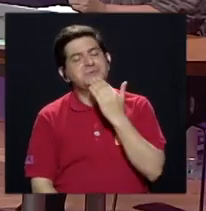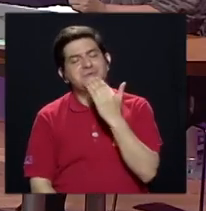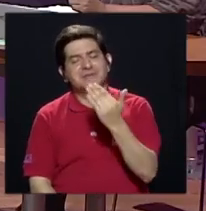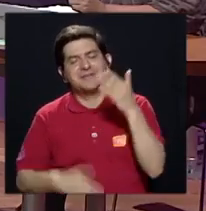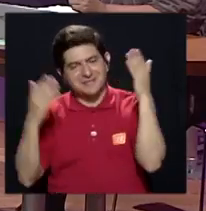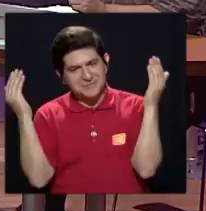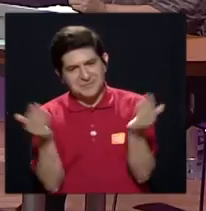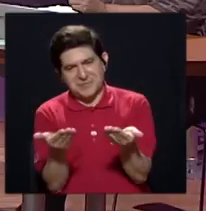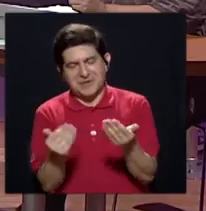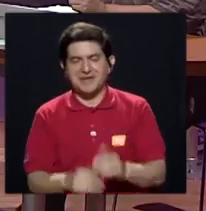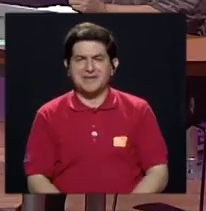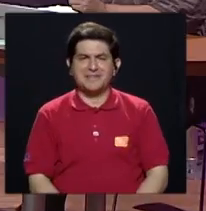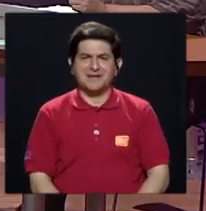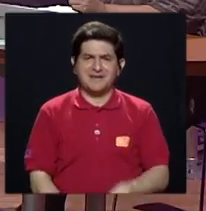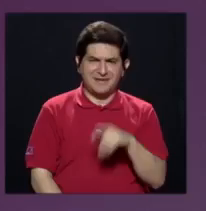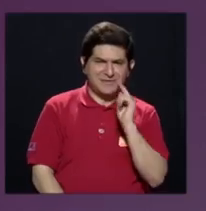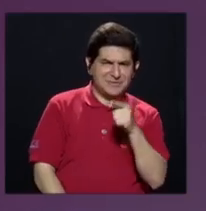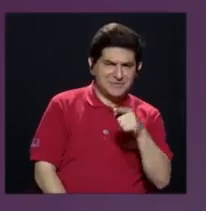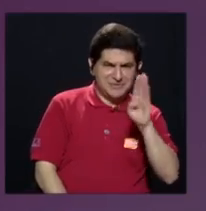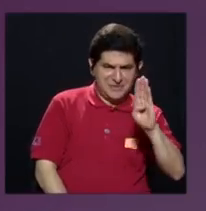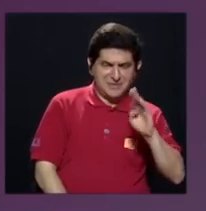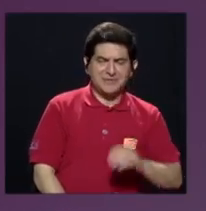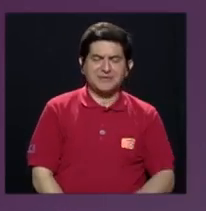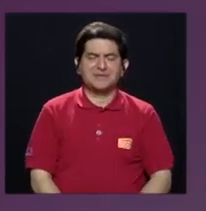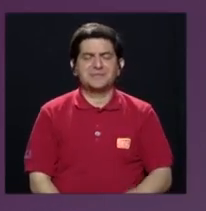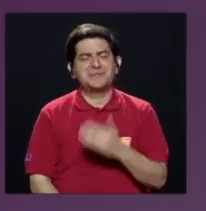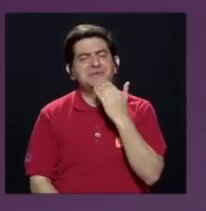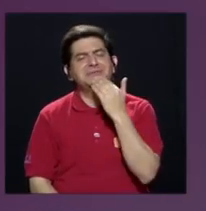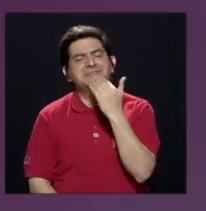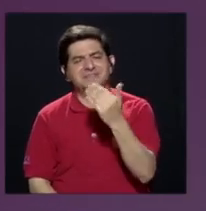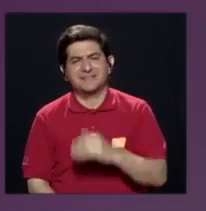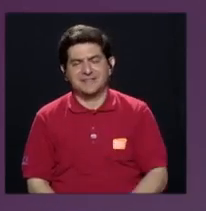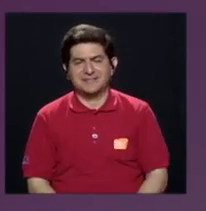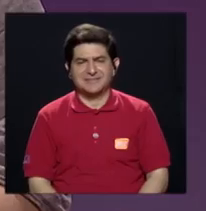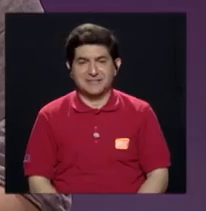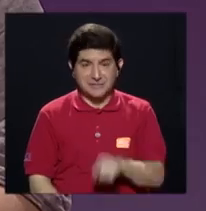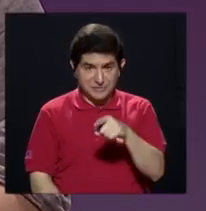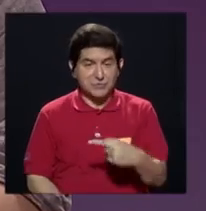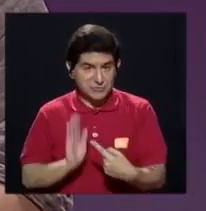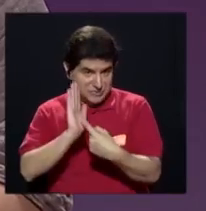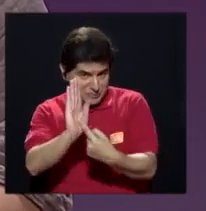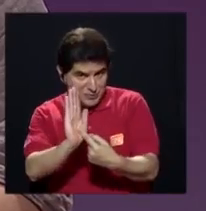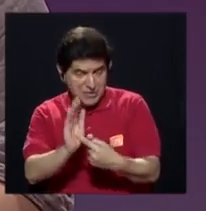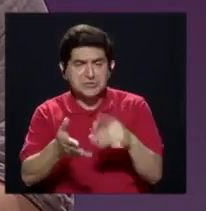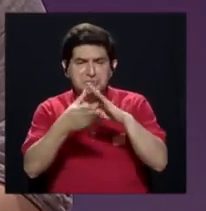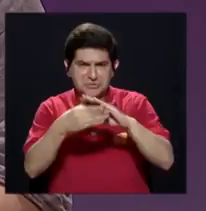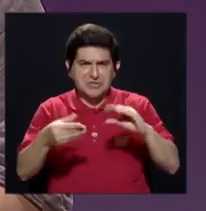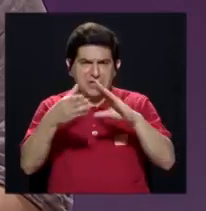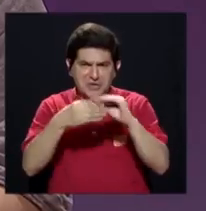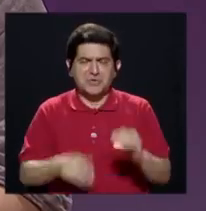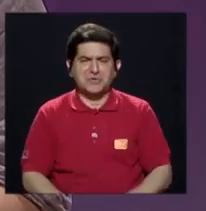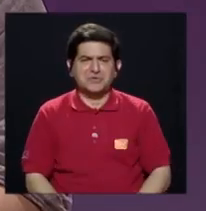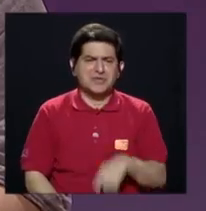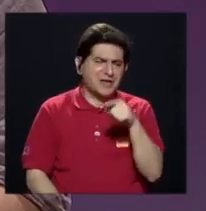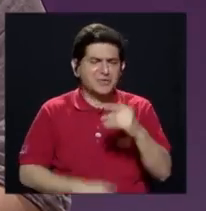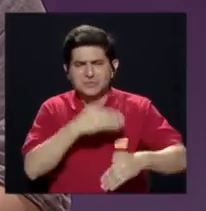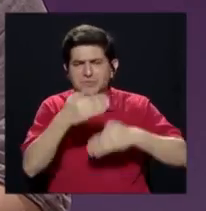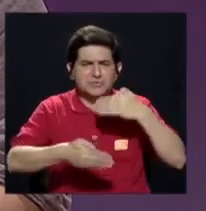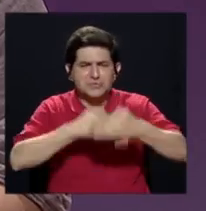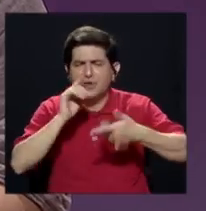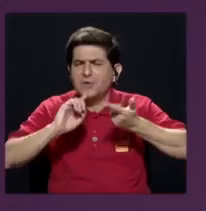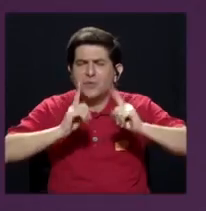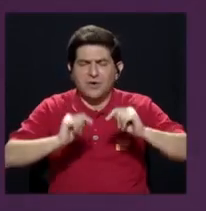bienvenida Lorena y bernarda muchas gracias si quisiera usted presentarse contar un poco de qué proceso viene